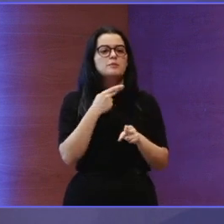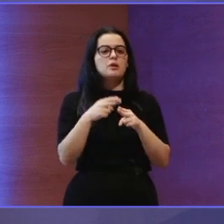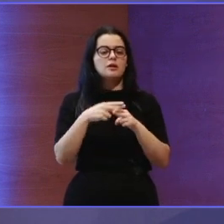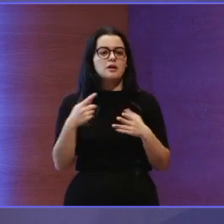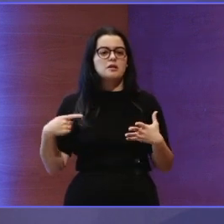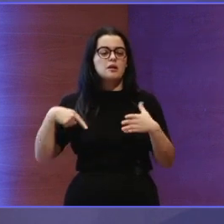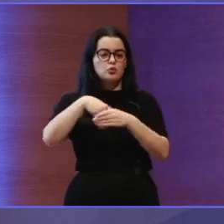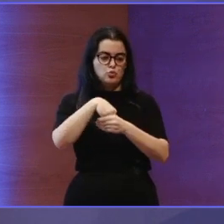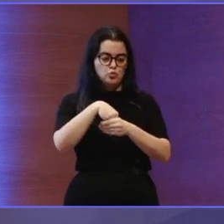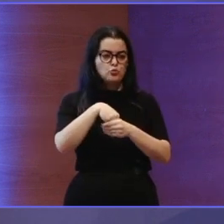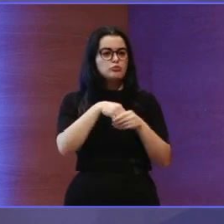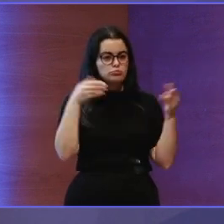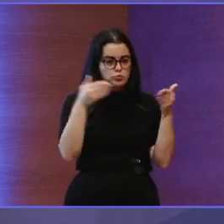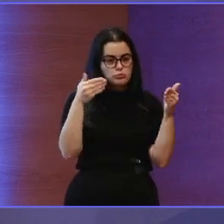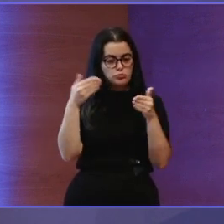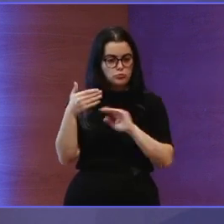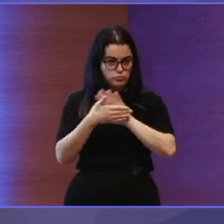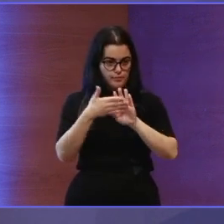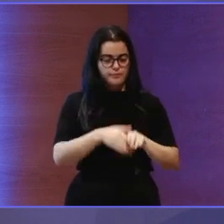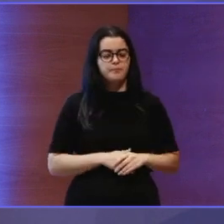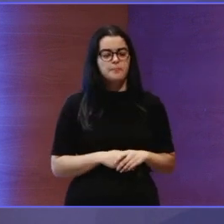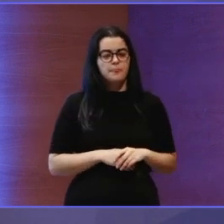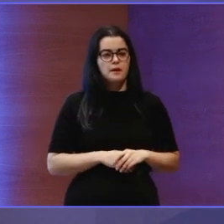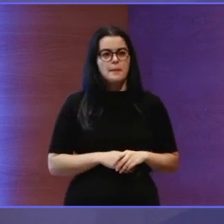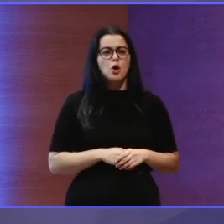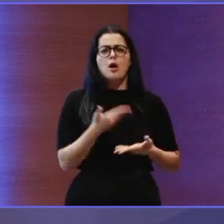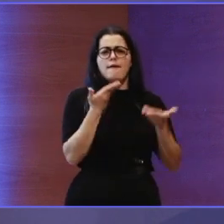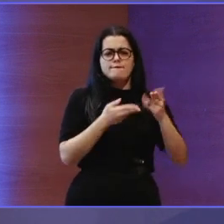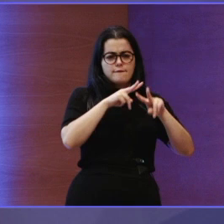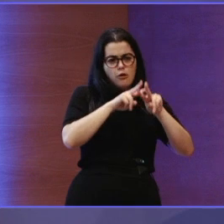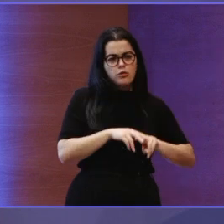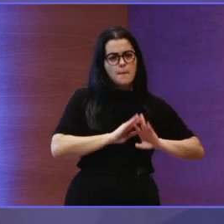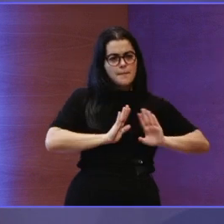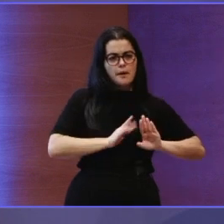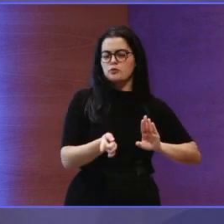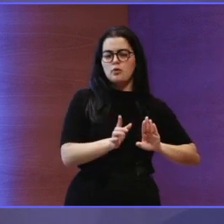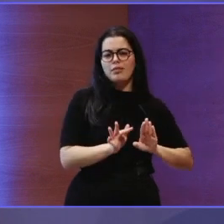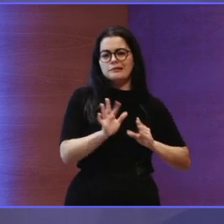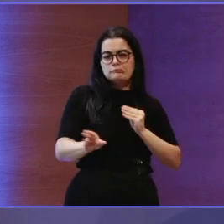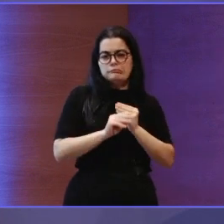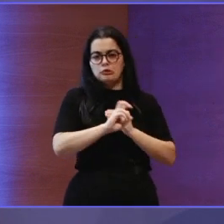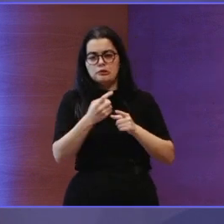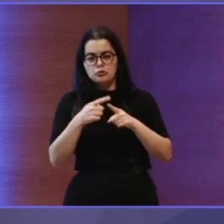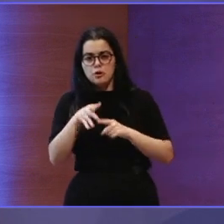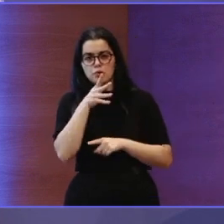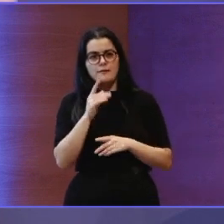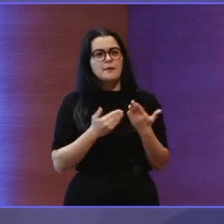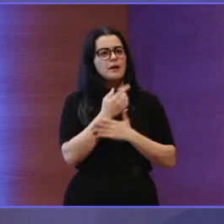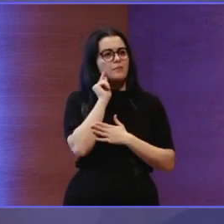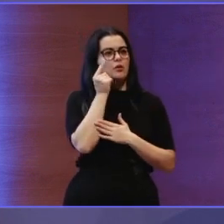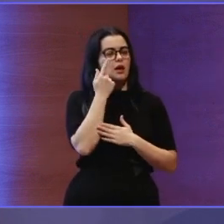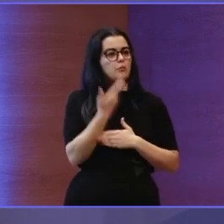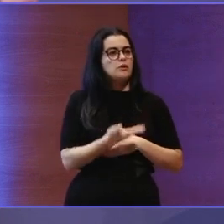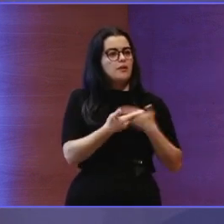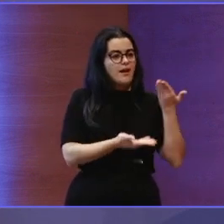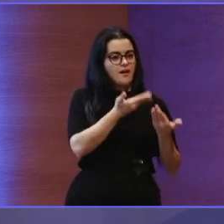inclusión en cualquier caso yo voy a hablar no solo voy a hablar de la evaluación porque yo creo que la primera cosa que diría es que tenemos que hablar de evaluación pero tenemos que hablar